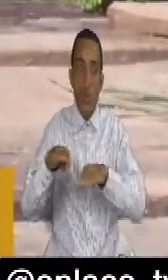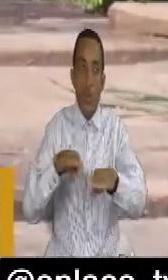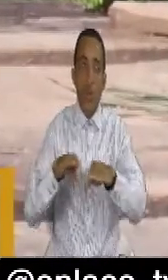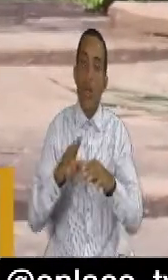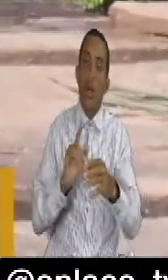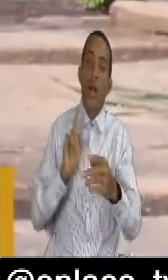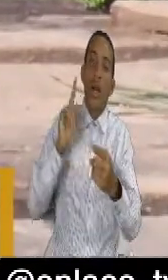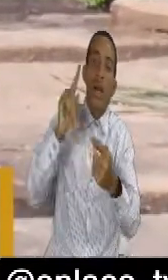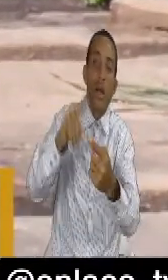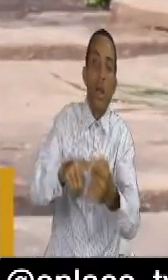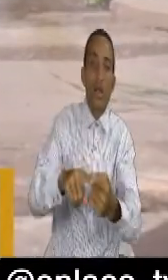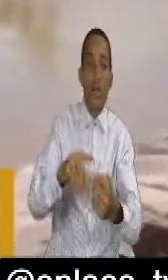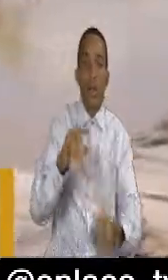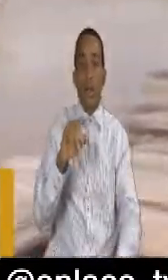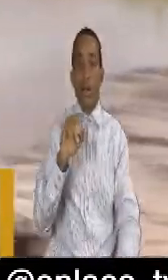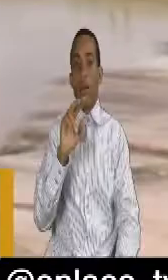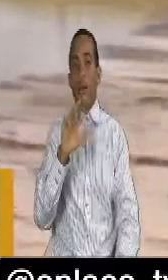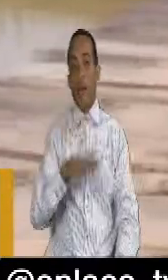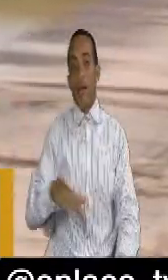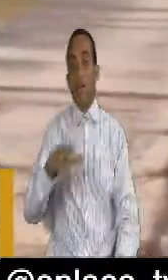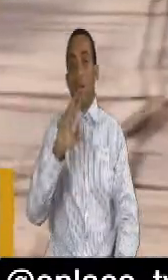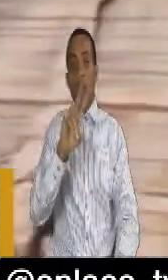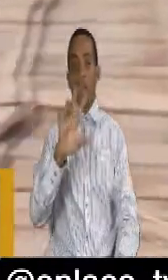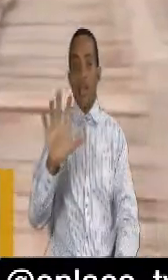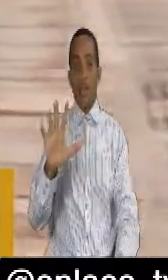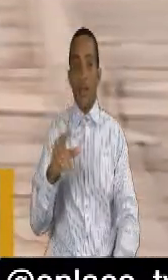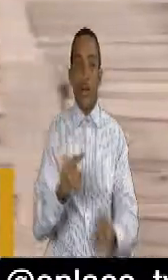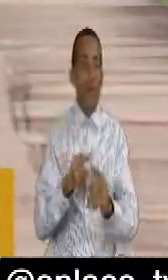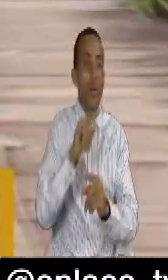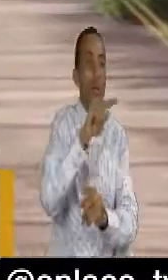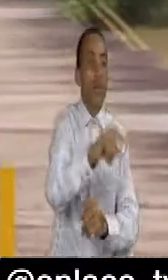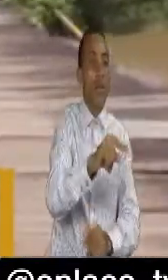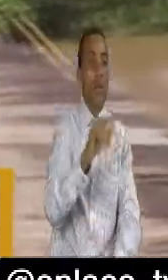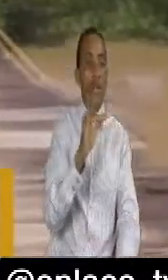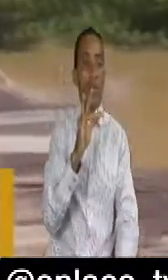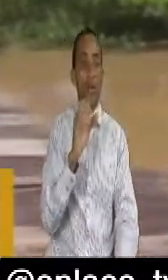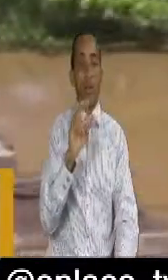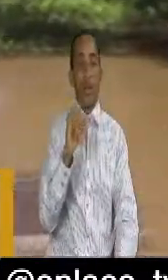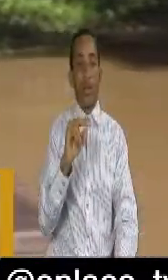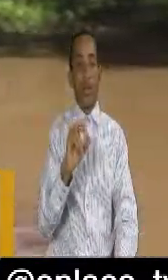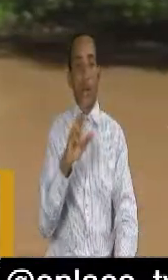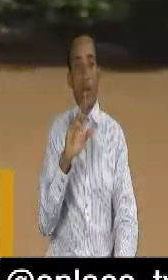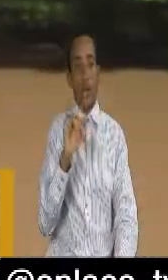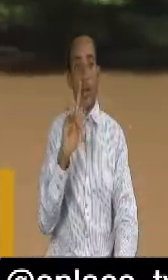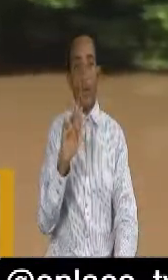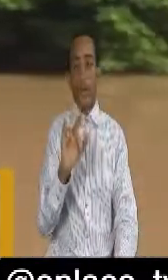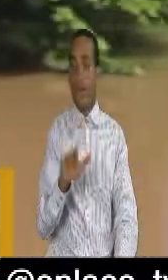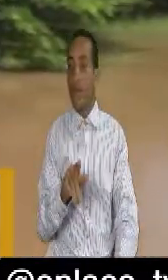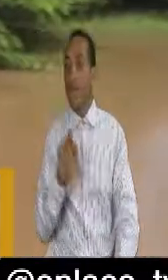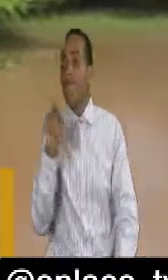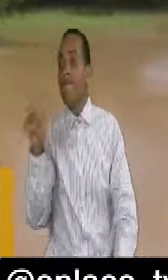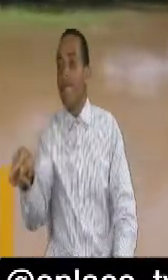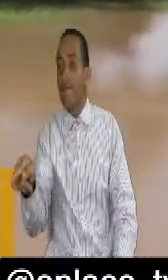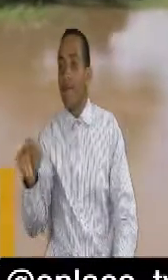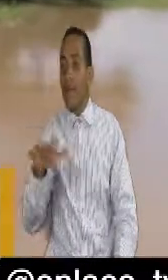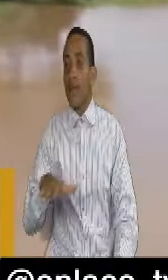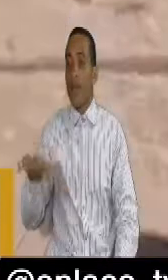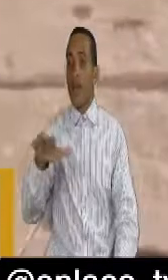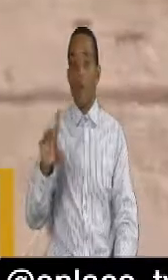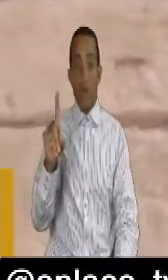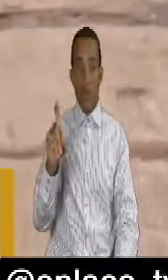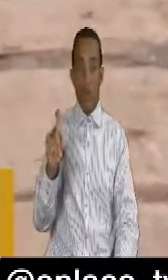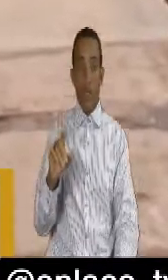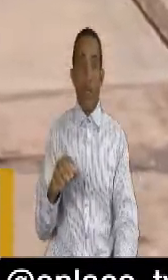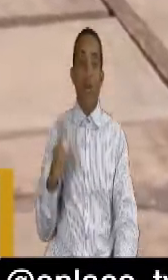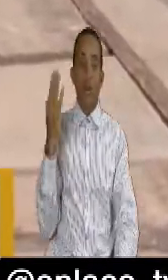va a salir al 25, va a salir a Campo 6. Esta era una carretera que existió hace muchos años, hoy en día prácticamente